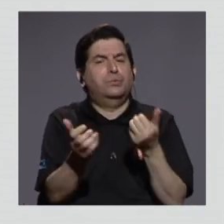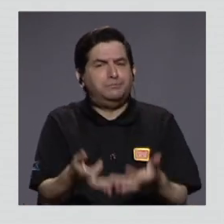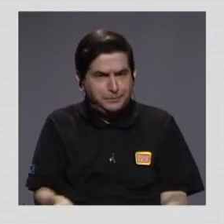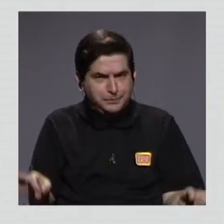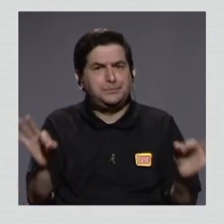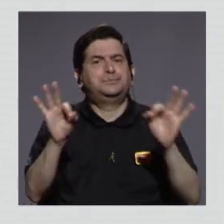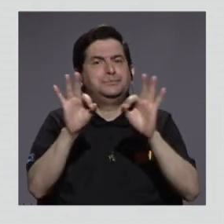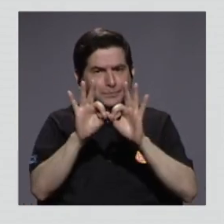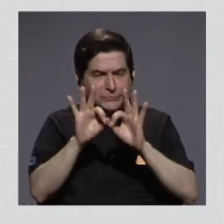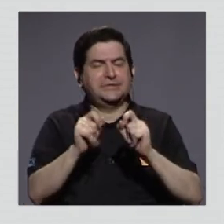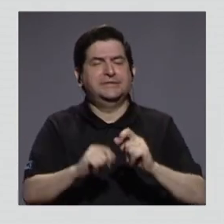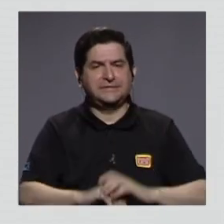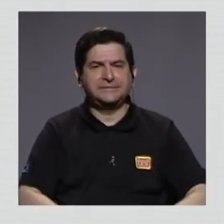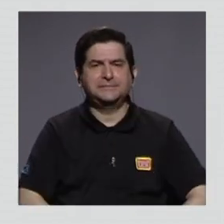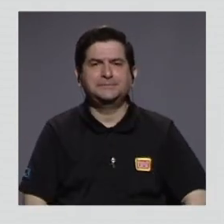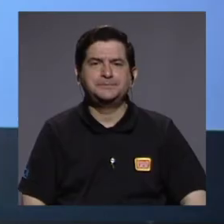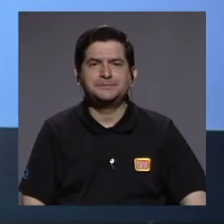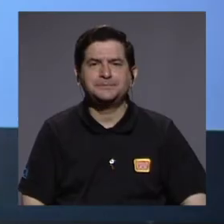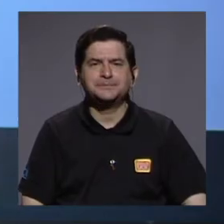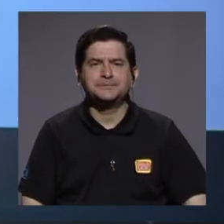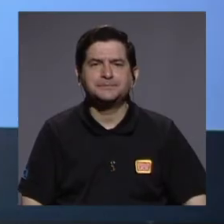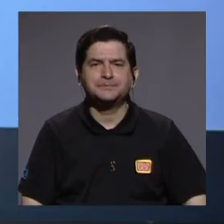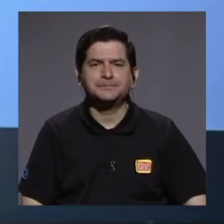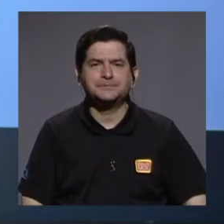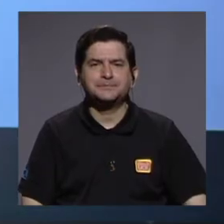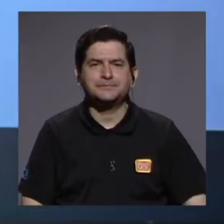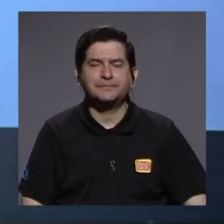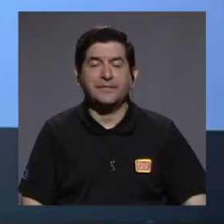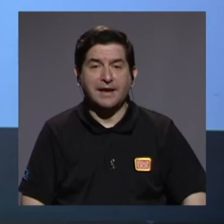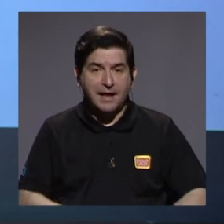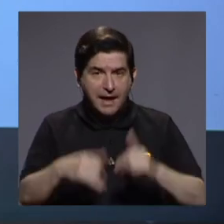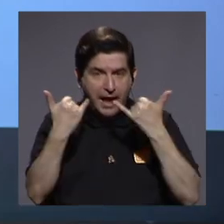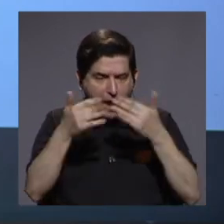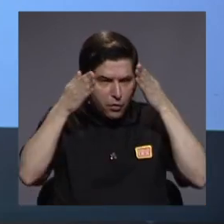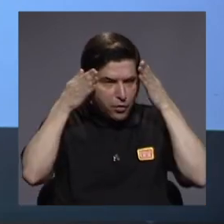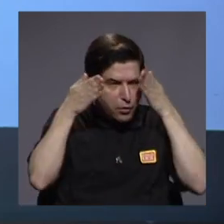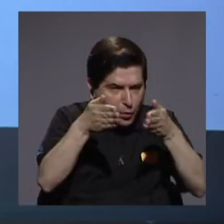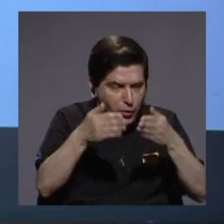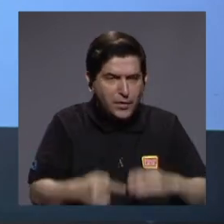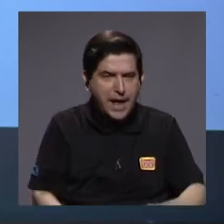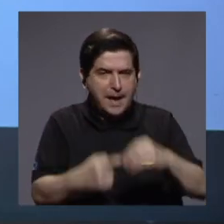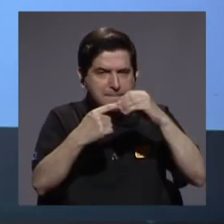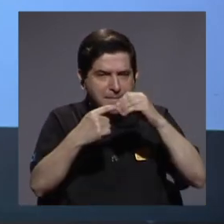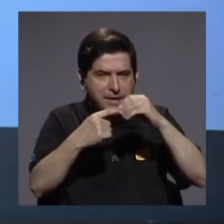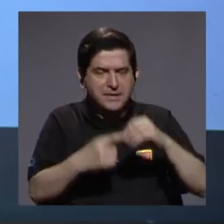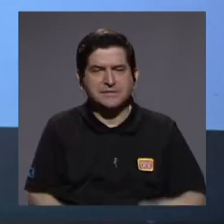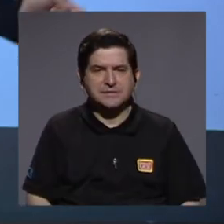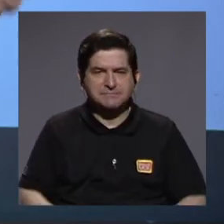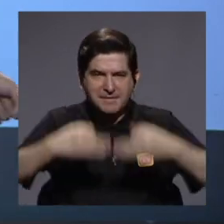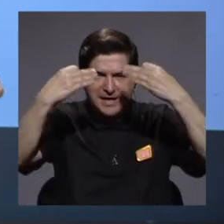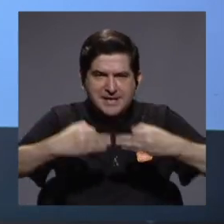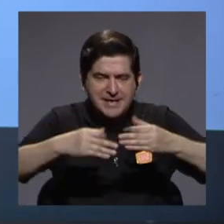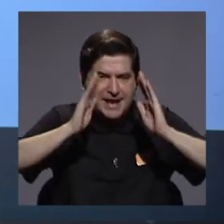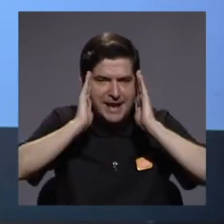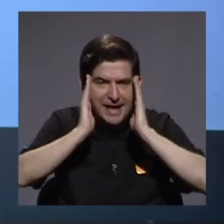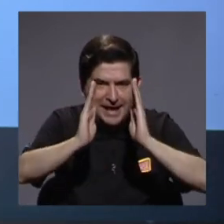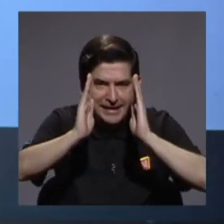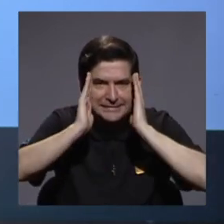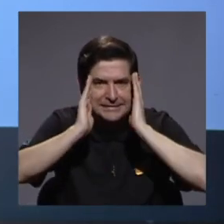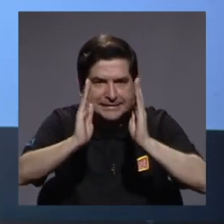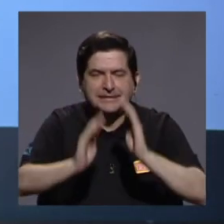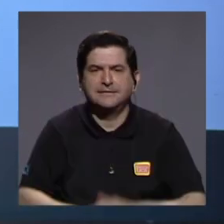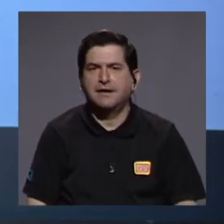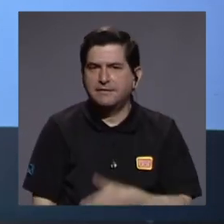bastante sensible entonces aquí tenemos que enfocar las principales medidas en atención justamente